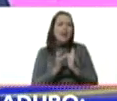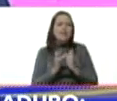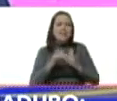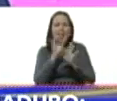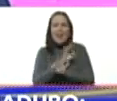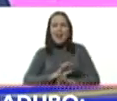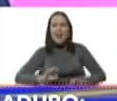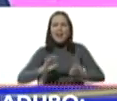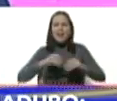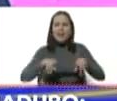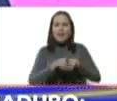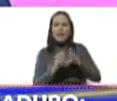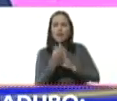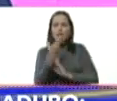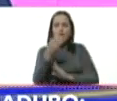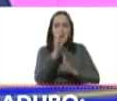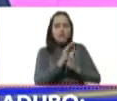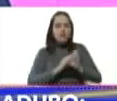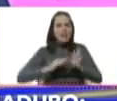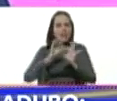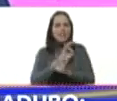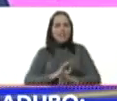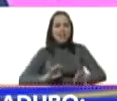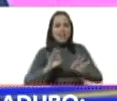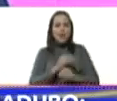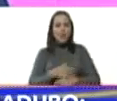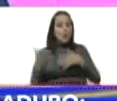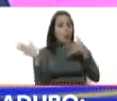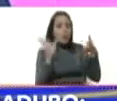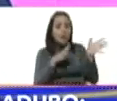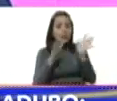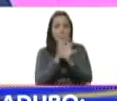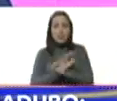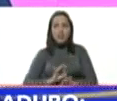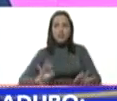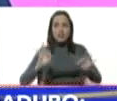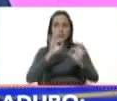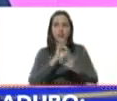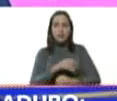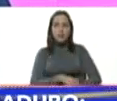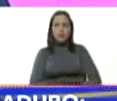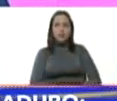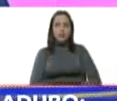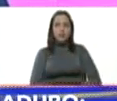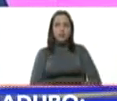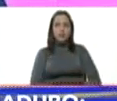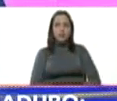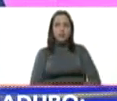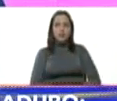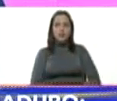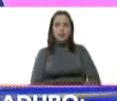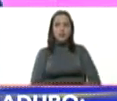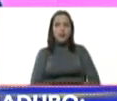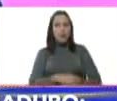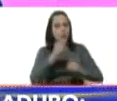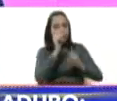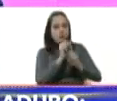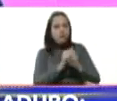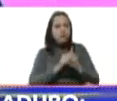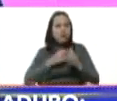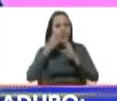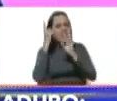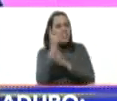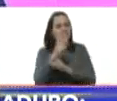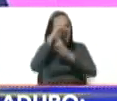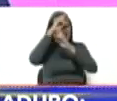una rosa, ni con la brisa. Ni con la brisa del pétalo de una rosa.